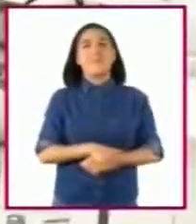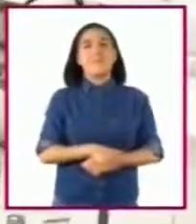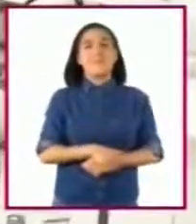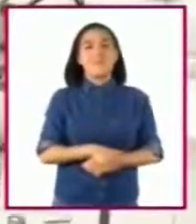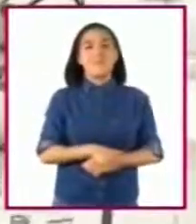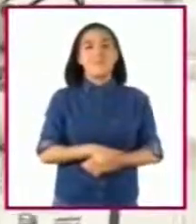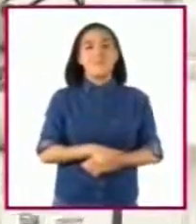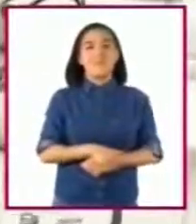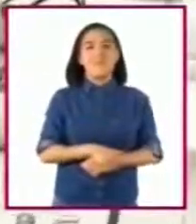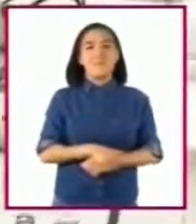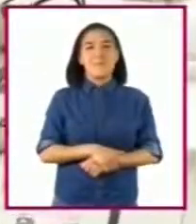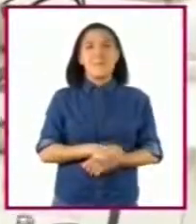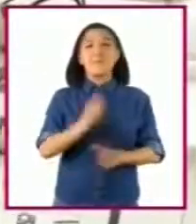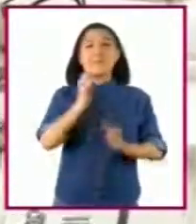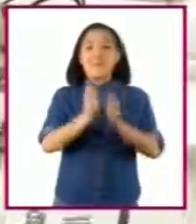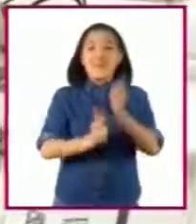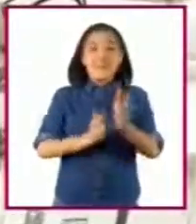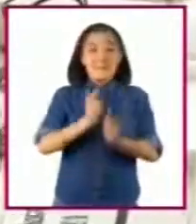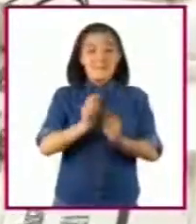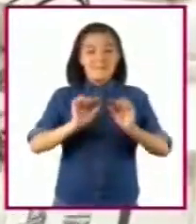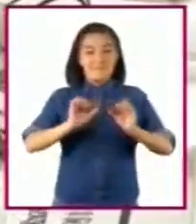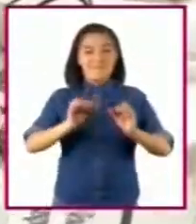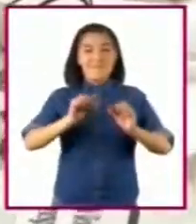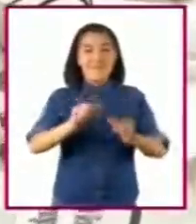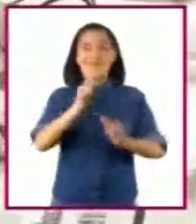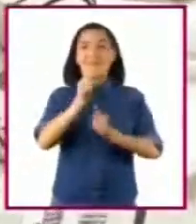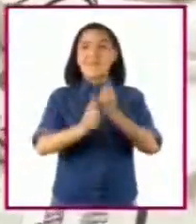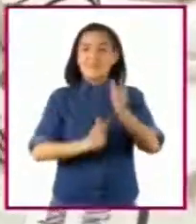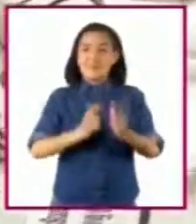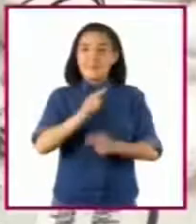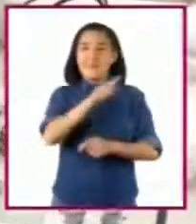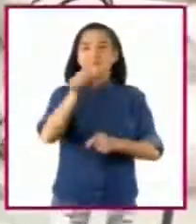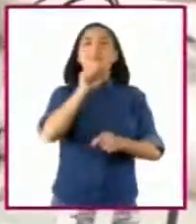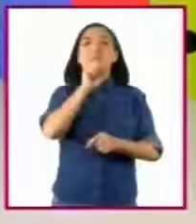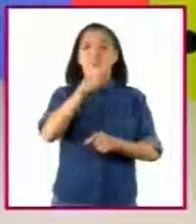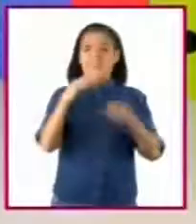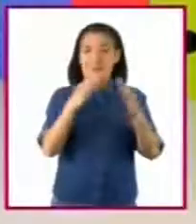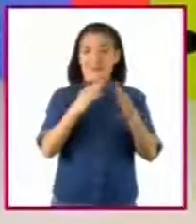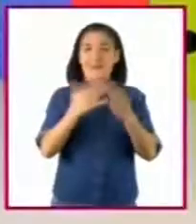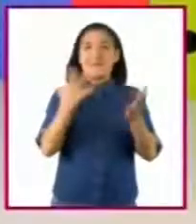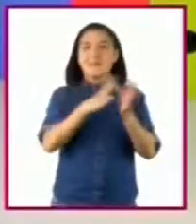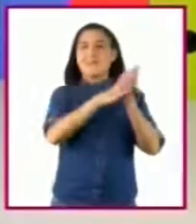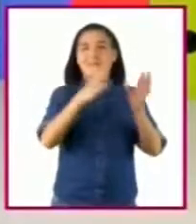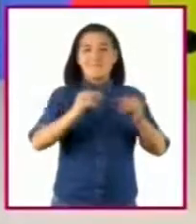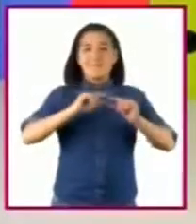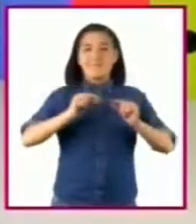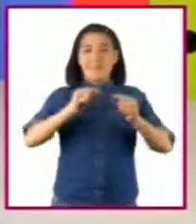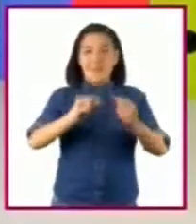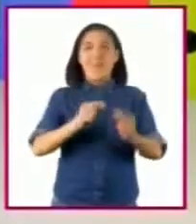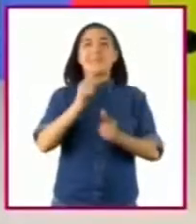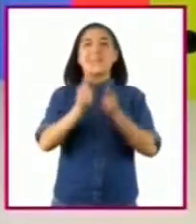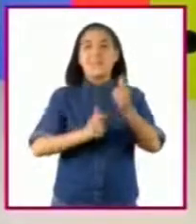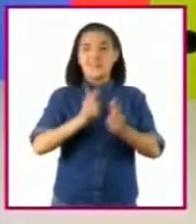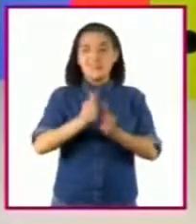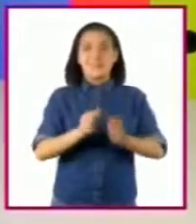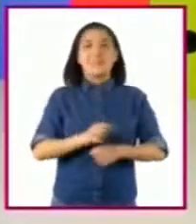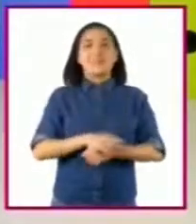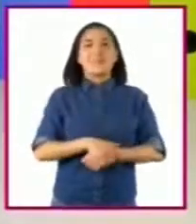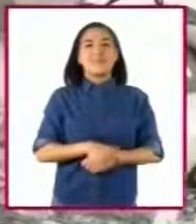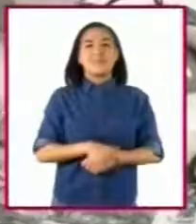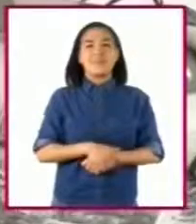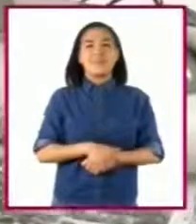Hay que hacerlo despacio para que quede mejor enrollado. Entre